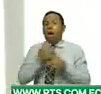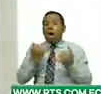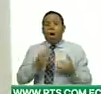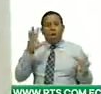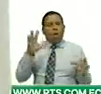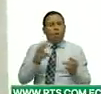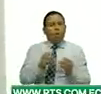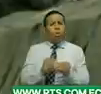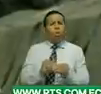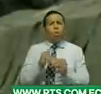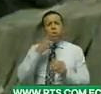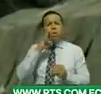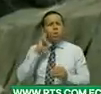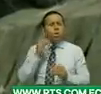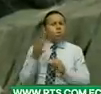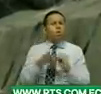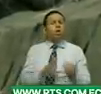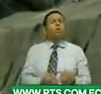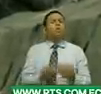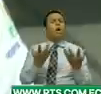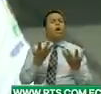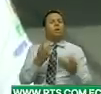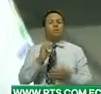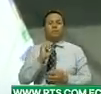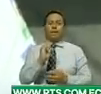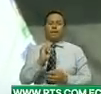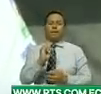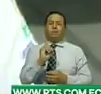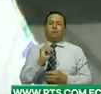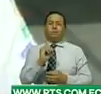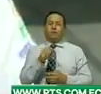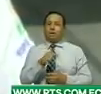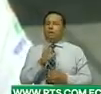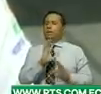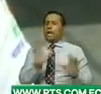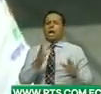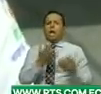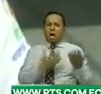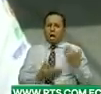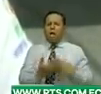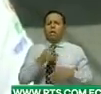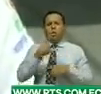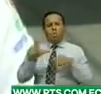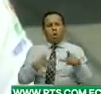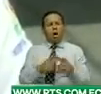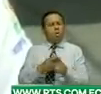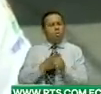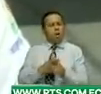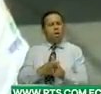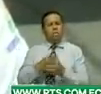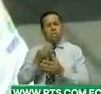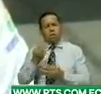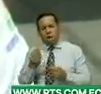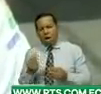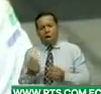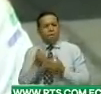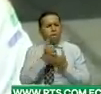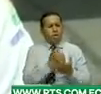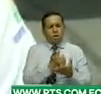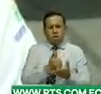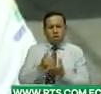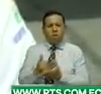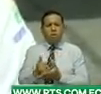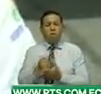por COVID en esta casa de salud es cero. Se ha tratado, se ha ido a terapia intensiva, se ha manejado muy bien. Hasta